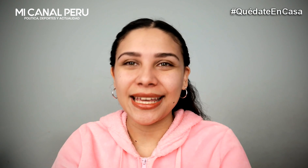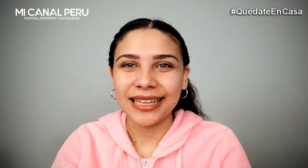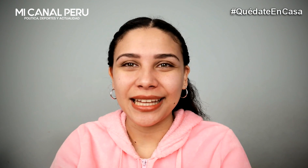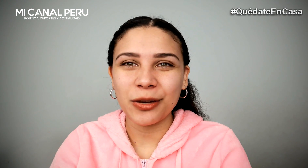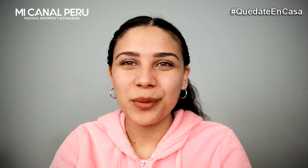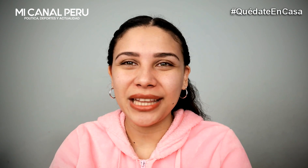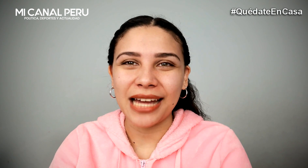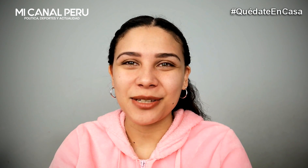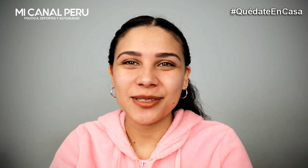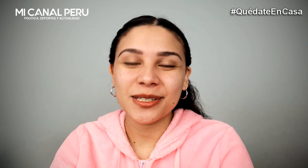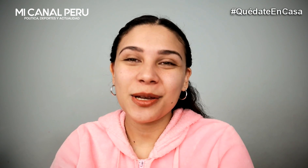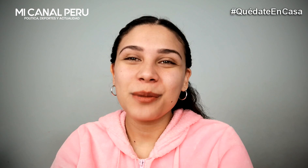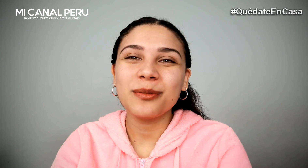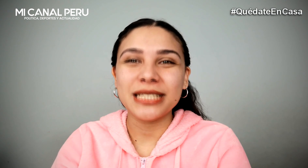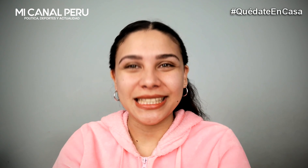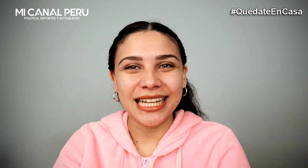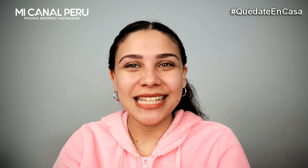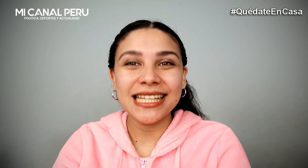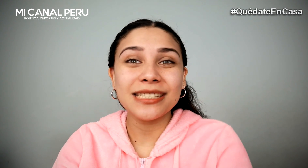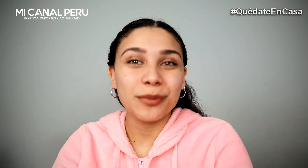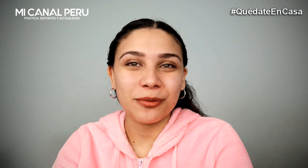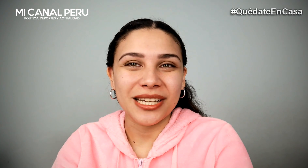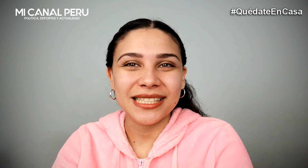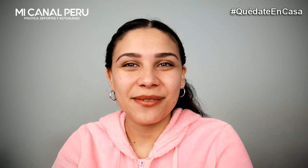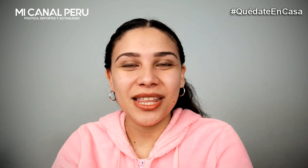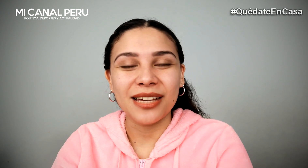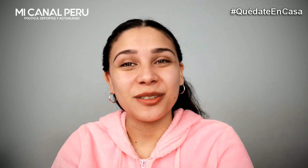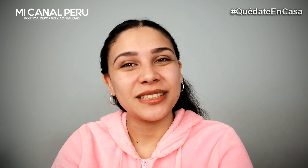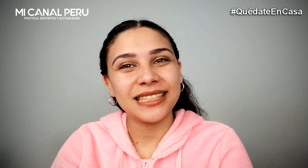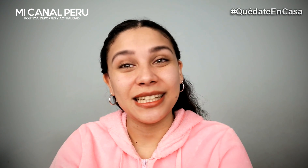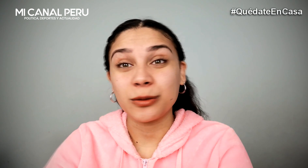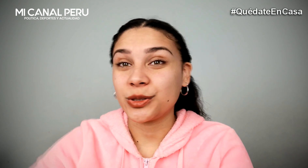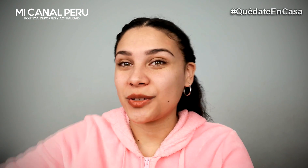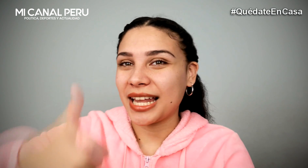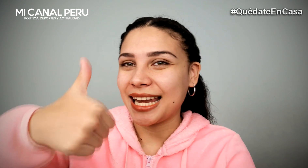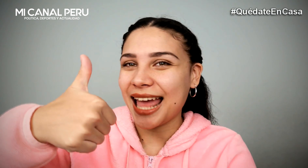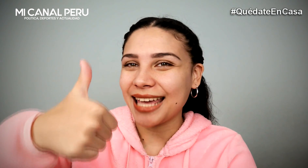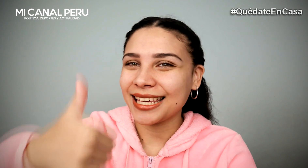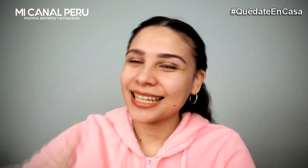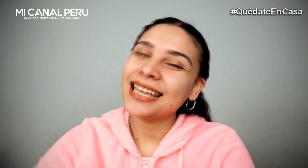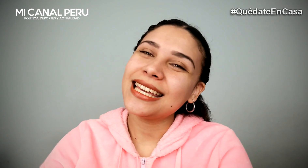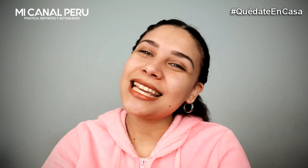en la cajita de comentarios. Muchas gracias por ver este video. Si te gustó,